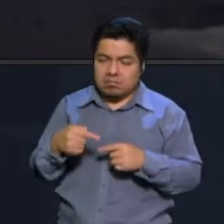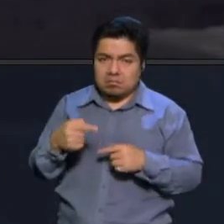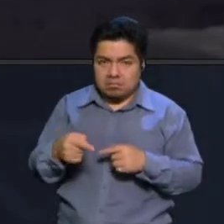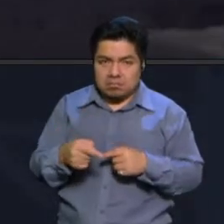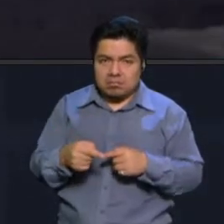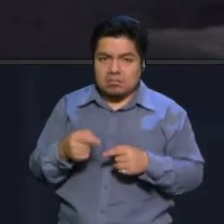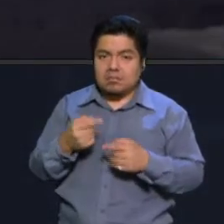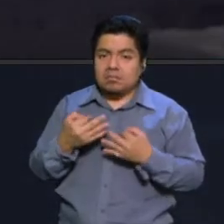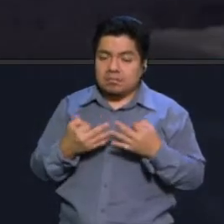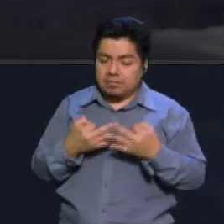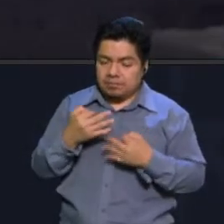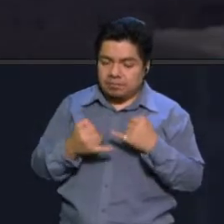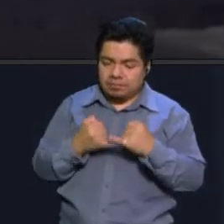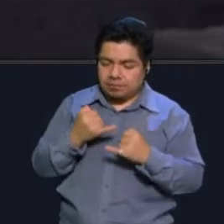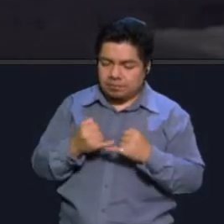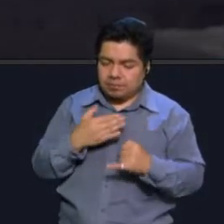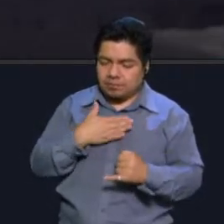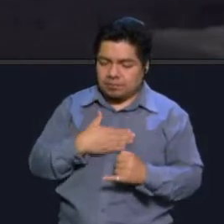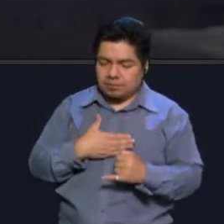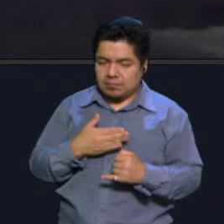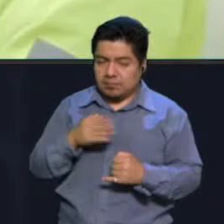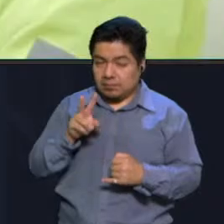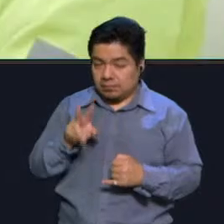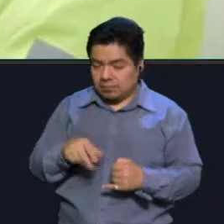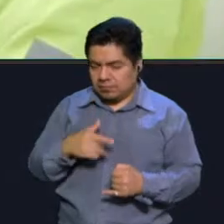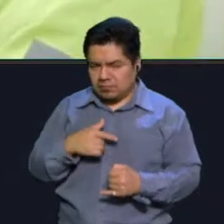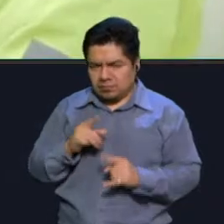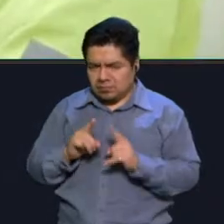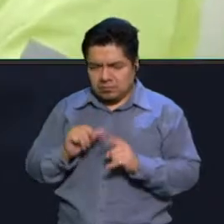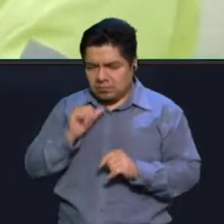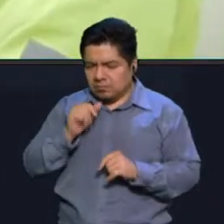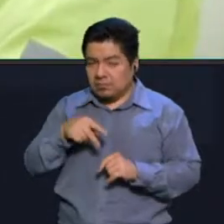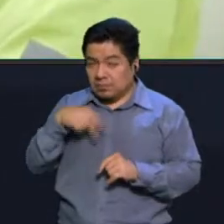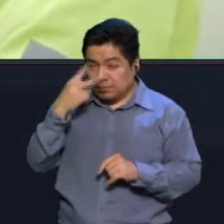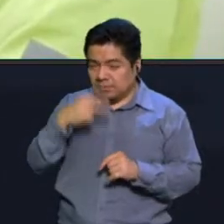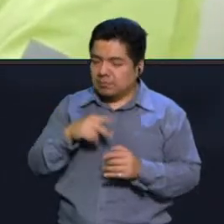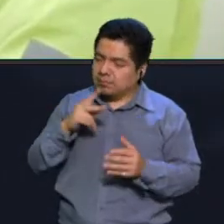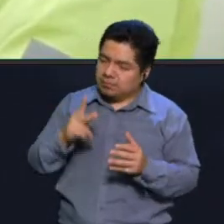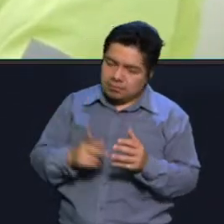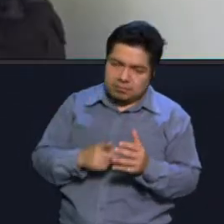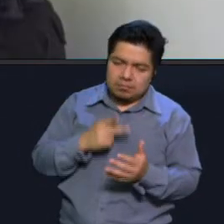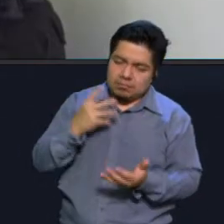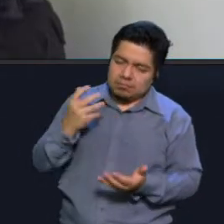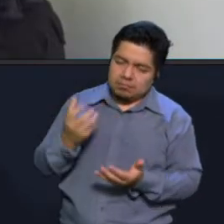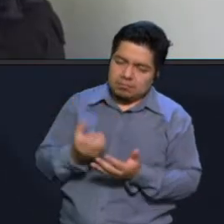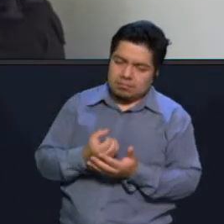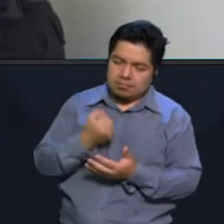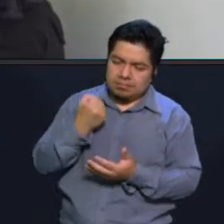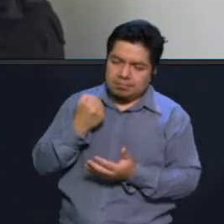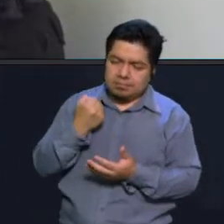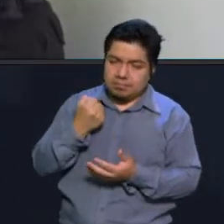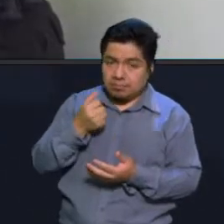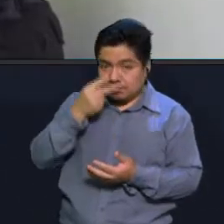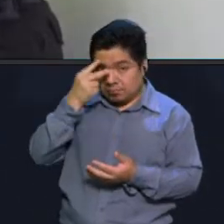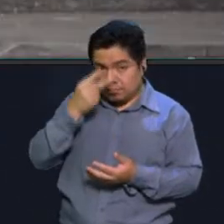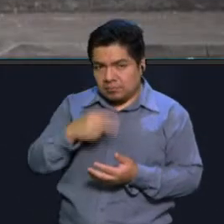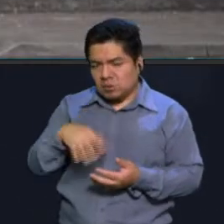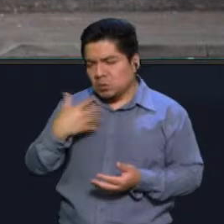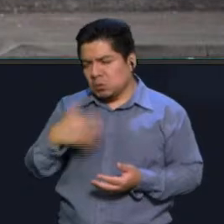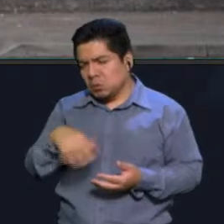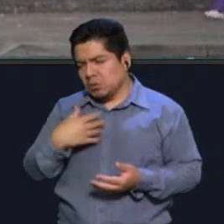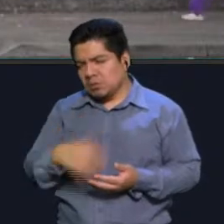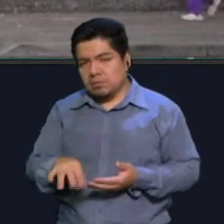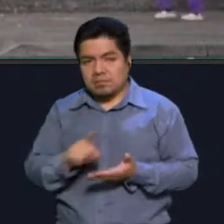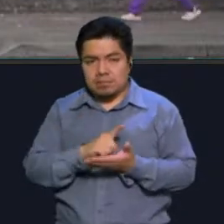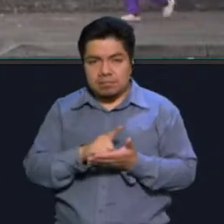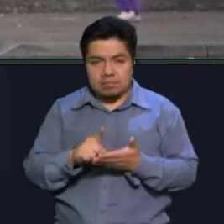Corte Internacional de Justicia y que no tengo dudas de que México va a volver a apabullar al Ecuador, porque México es muy prestigioso en temas de